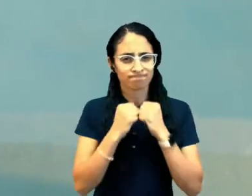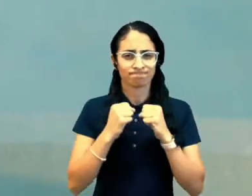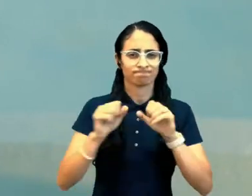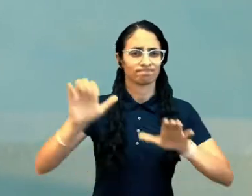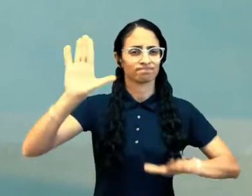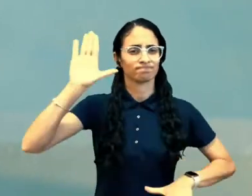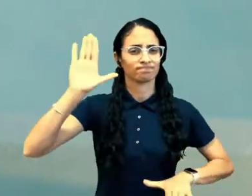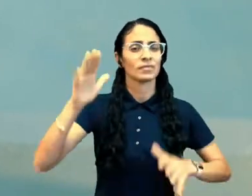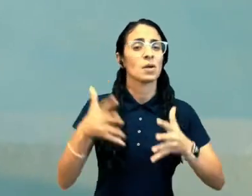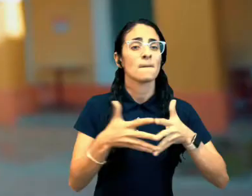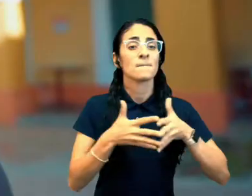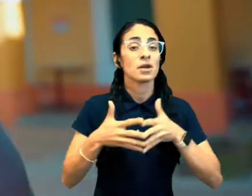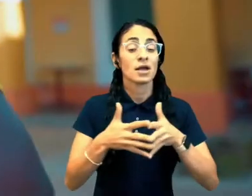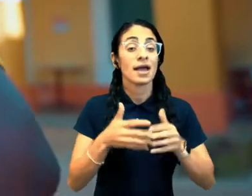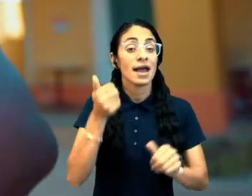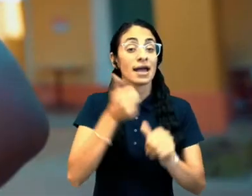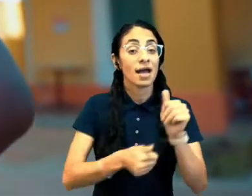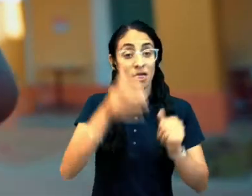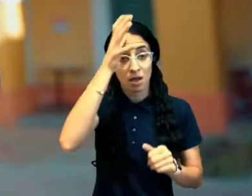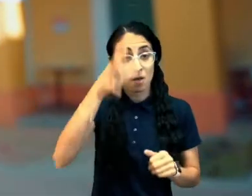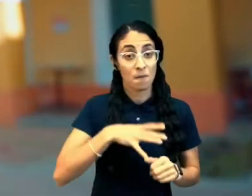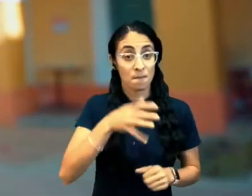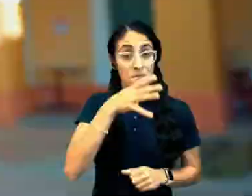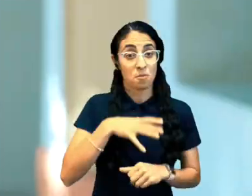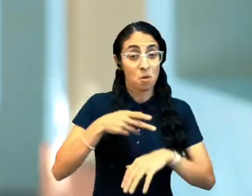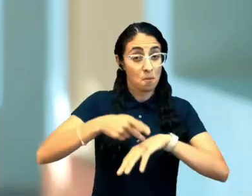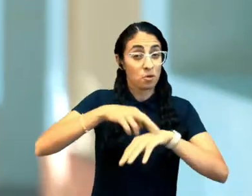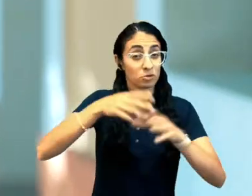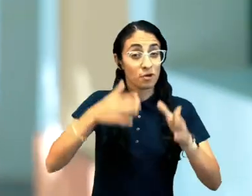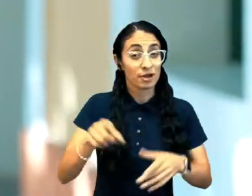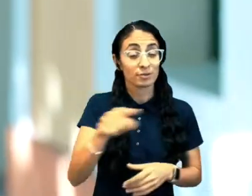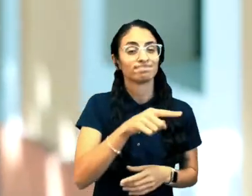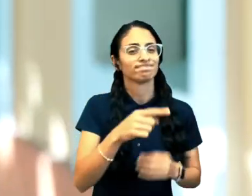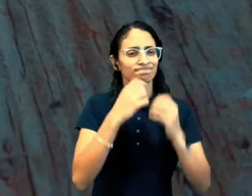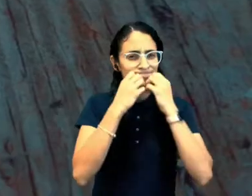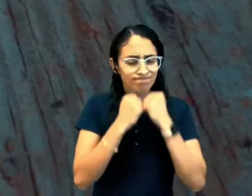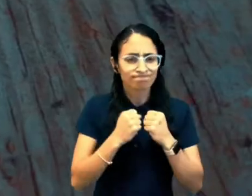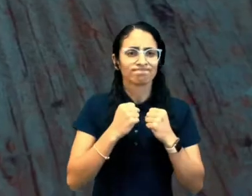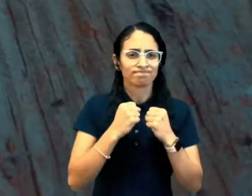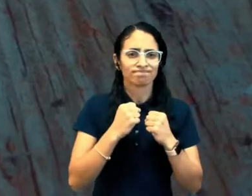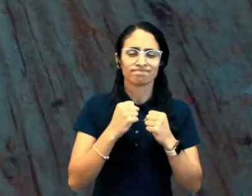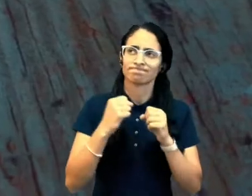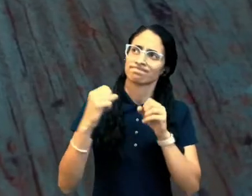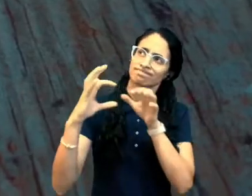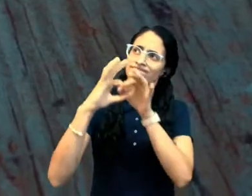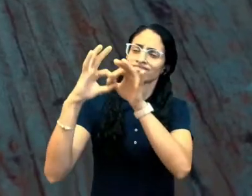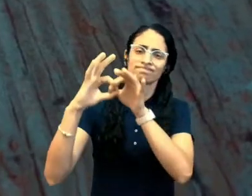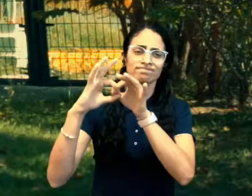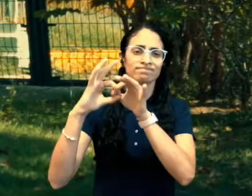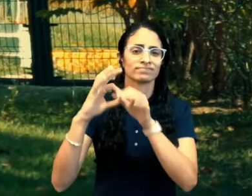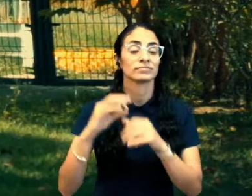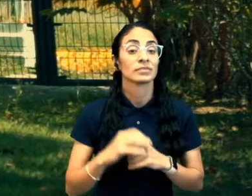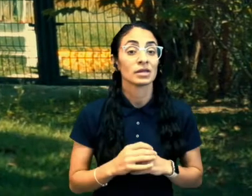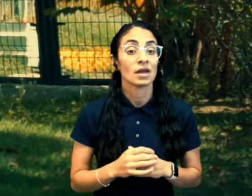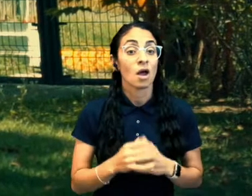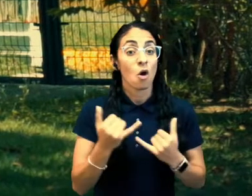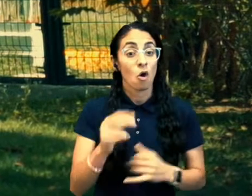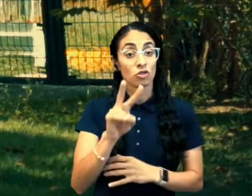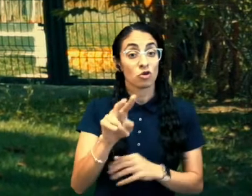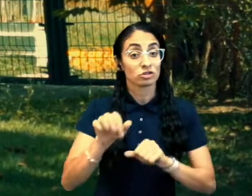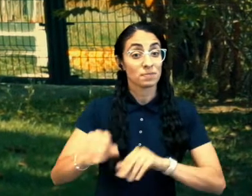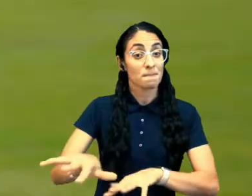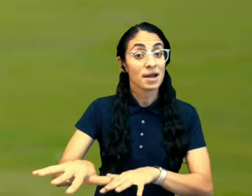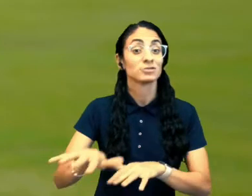atesoramos nuestra ciudadanía americana. Y cada hombre y mujer de Puerto Rico enriquece y fortalece a nuestra nación. Hoy, 2 de